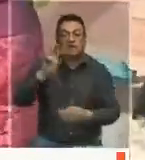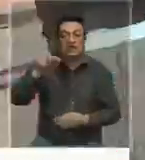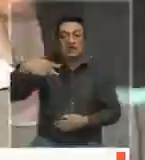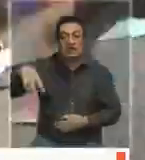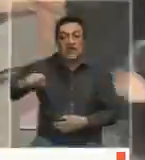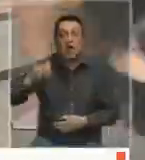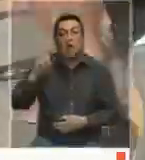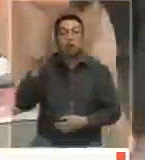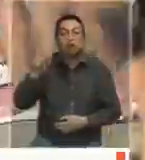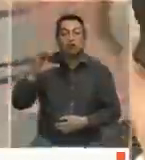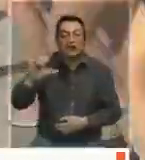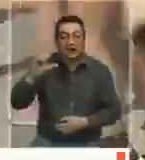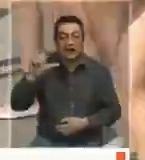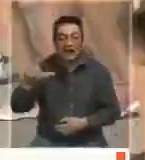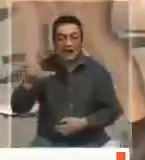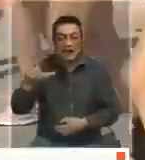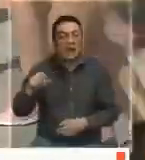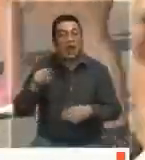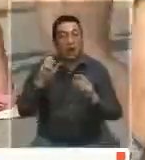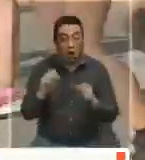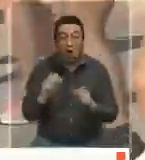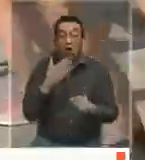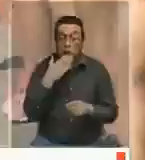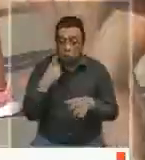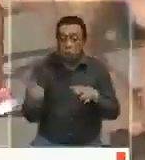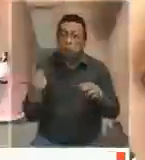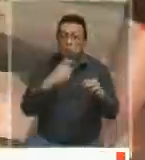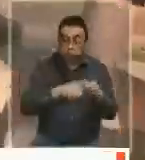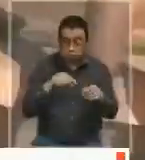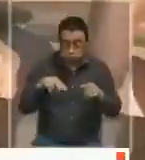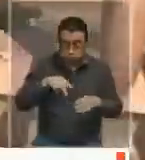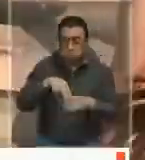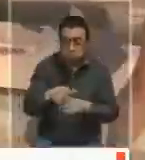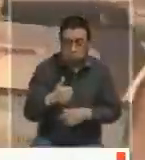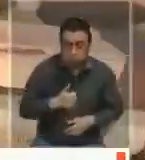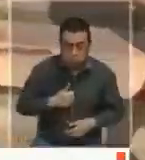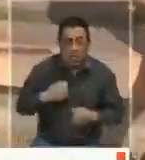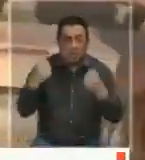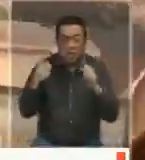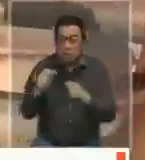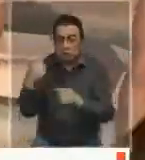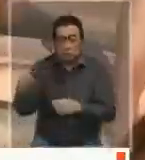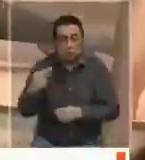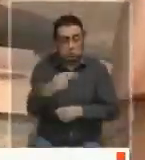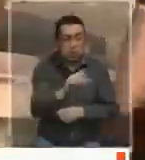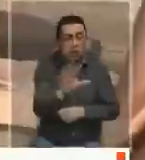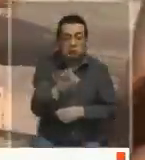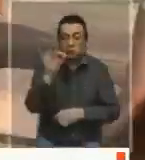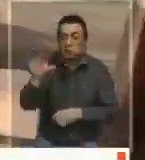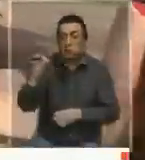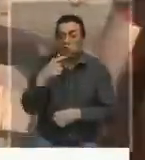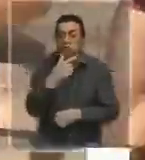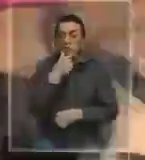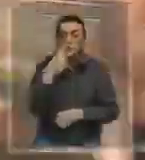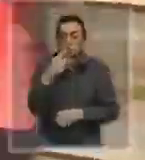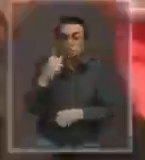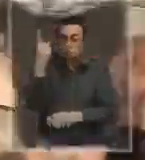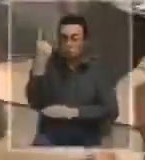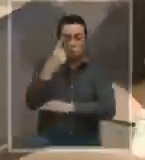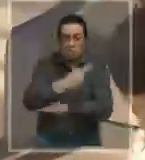www.munivina.cl. Si no, de todas formas puede sumarse en terreno, ya que habrá deportes disponibles para elegir prácticamente todo el día.